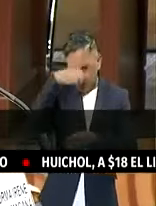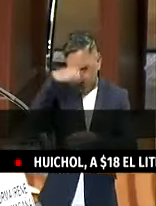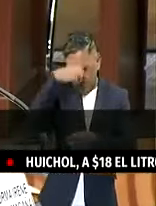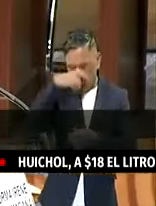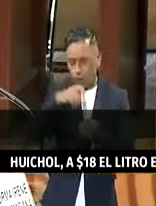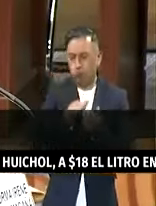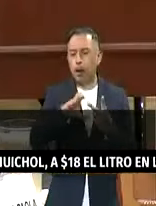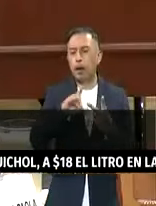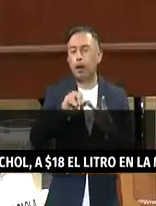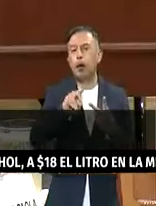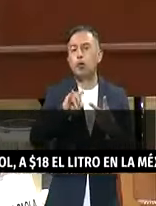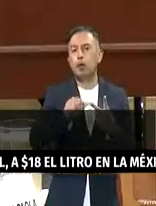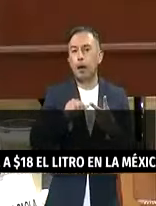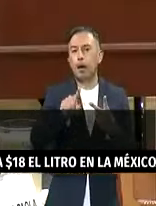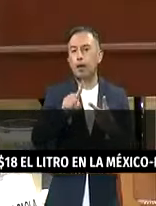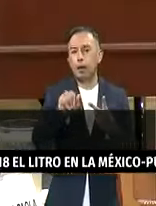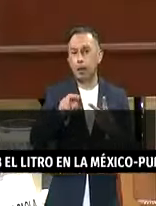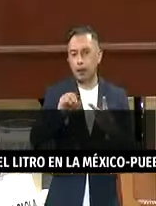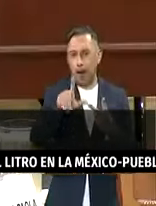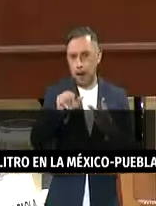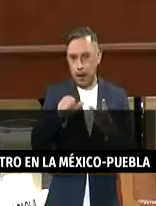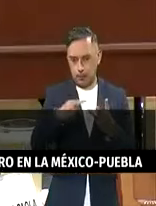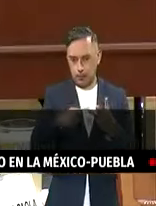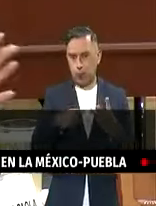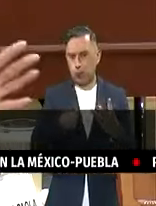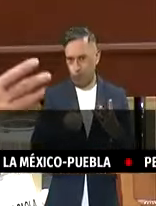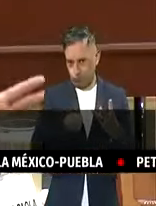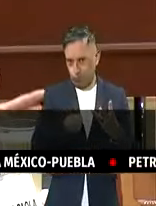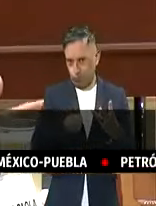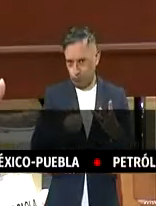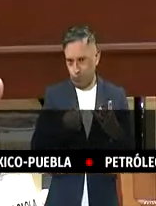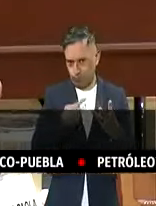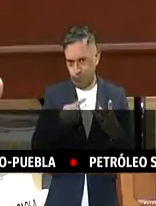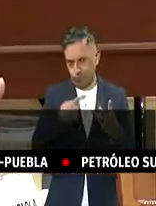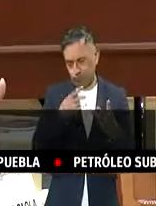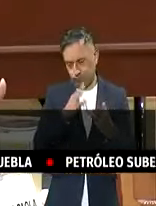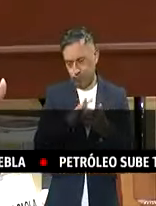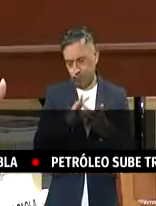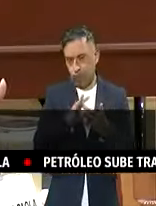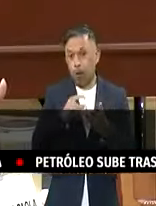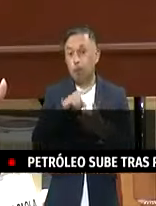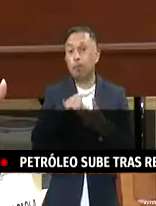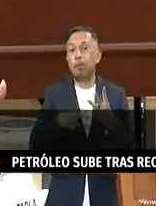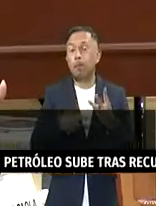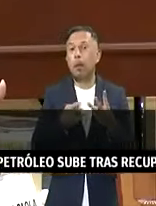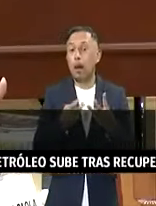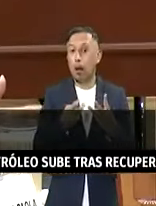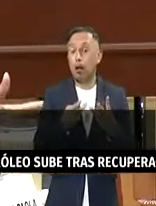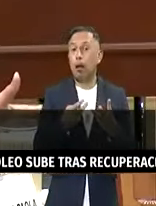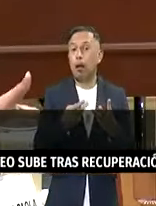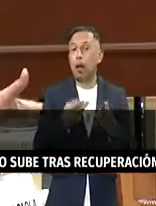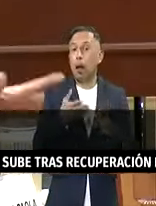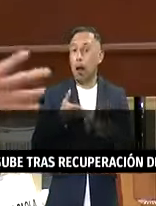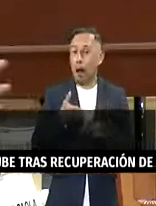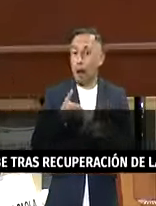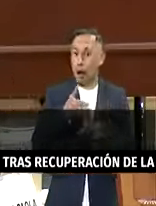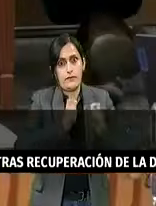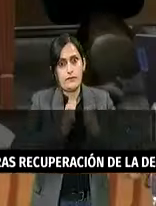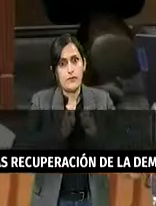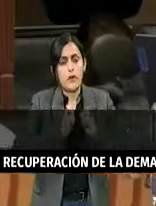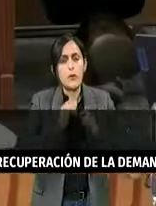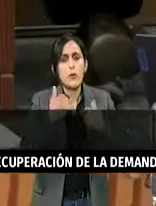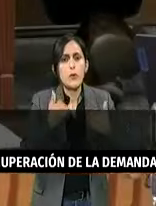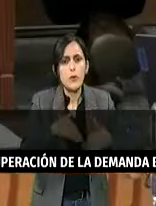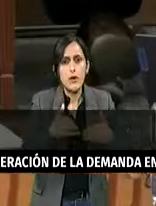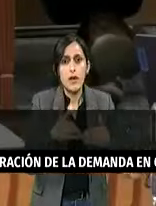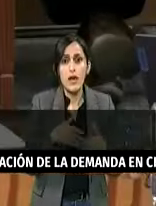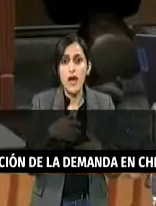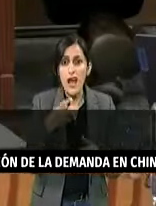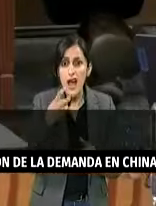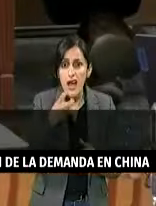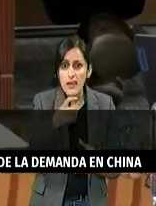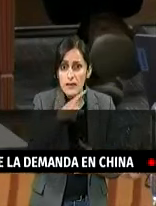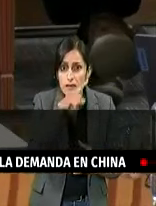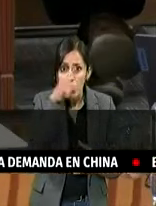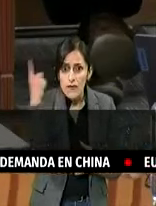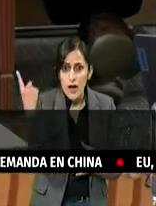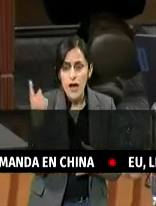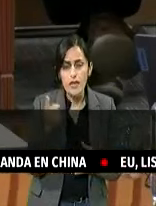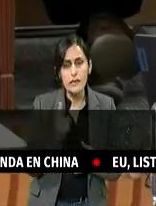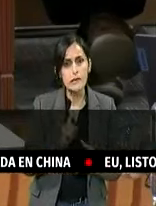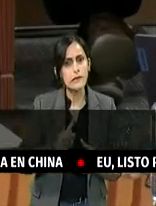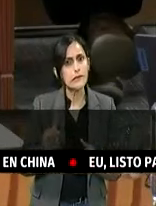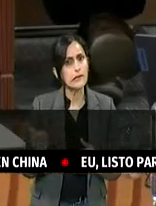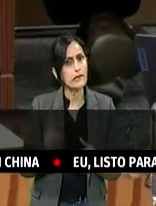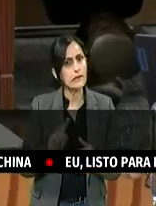integramos la coalición. Estamos teniendo, nos tomamos muy en serio los planteamientos que se nos han